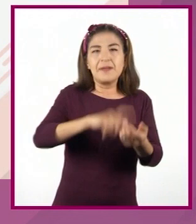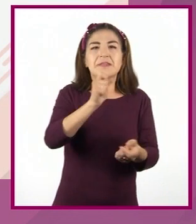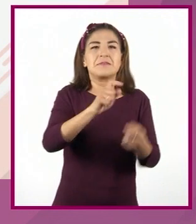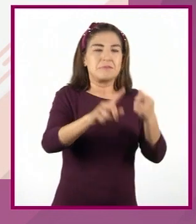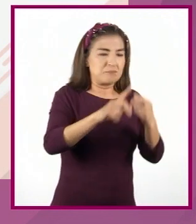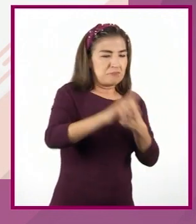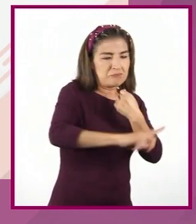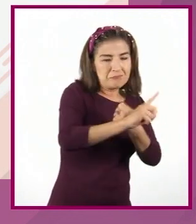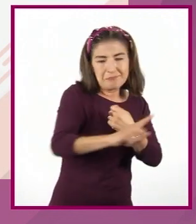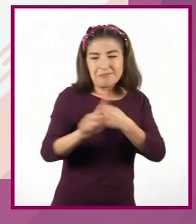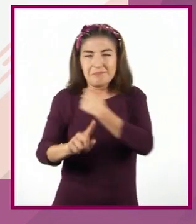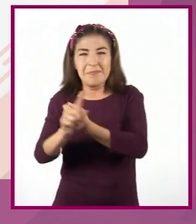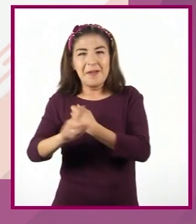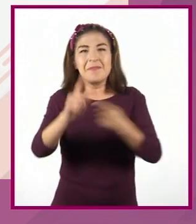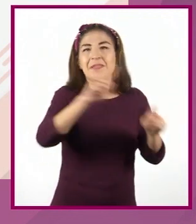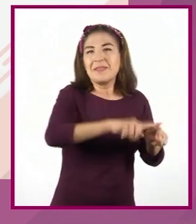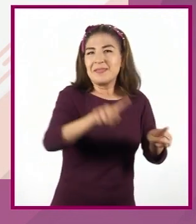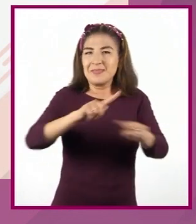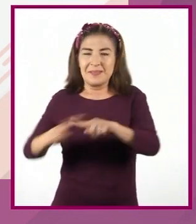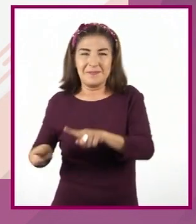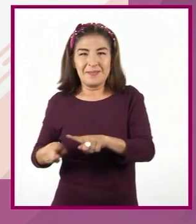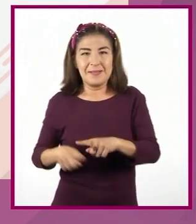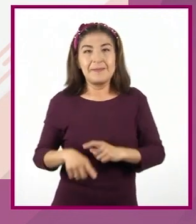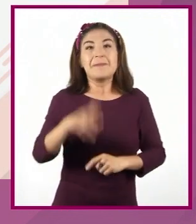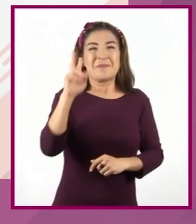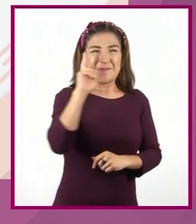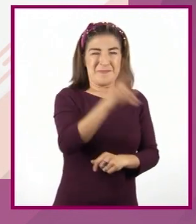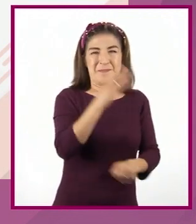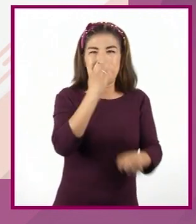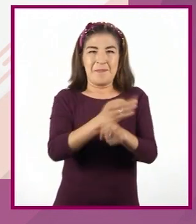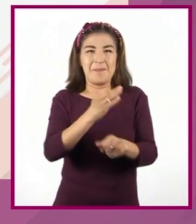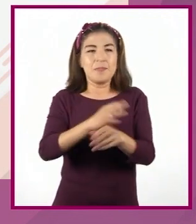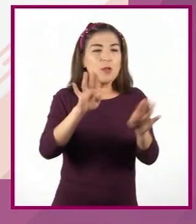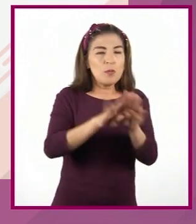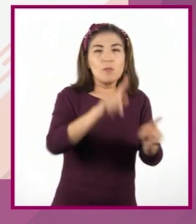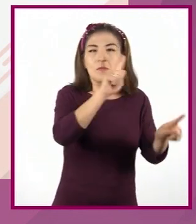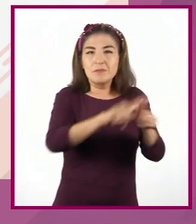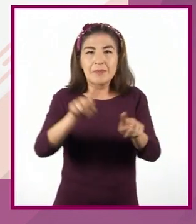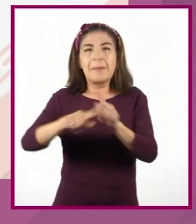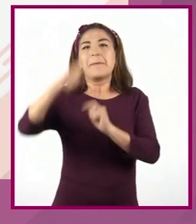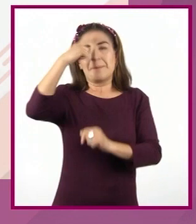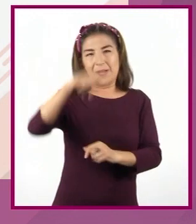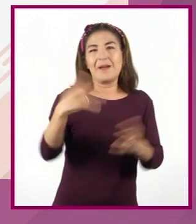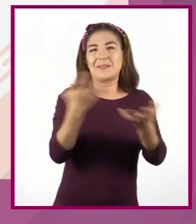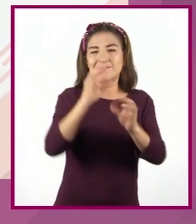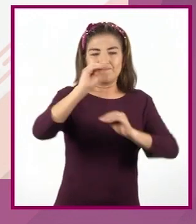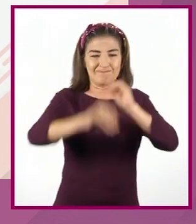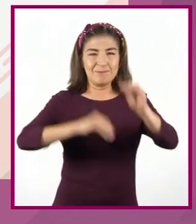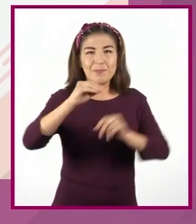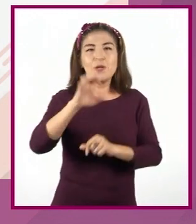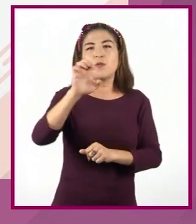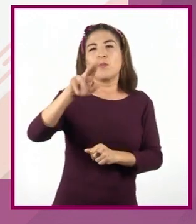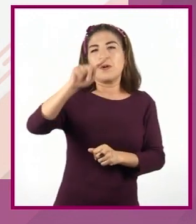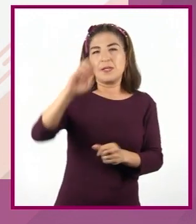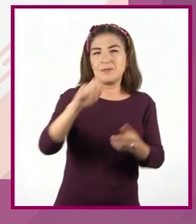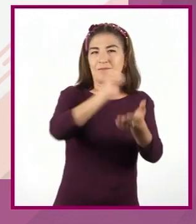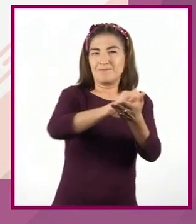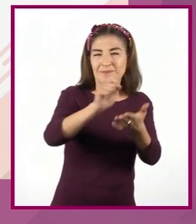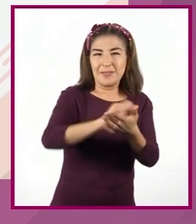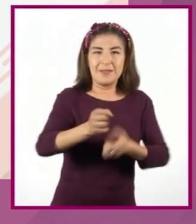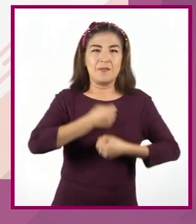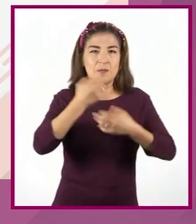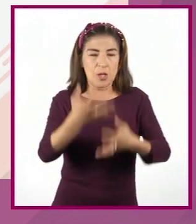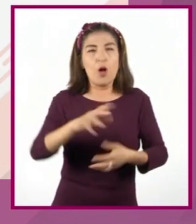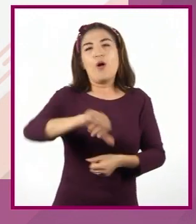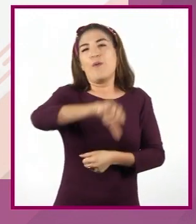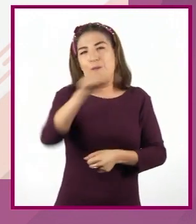acciones diferentes. Como observan, estos aspectos nos ayudan a construir un cuento, pero además hay otros que